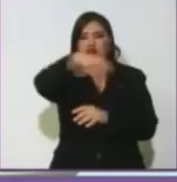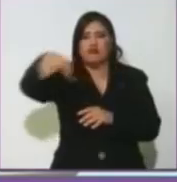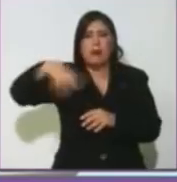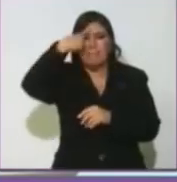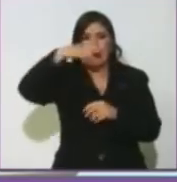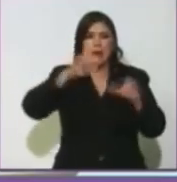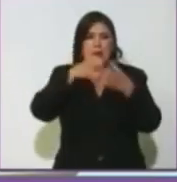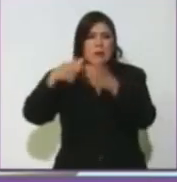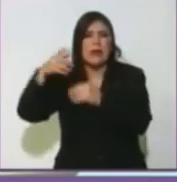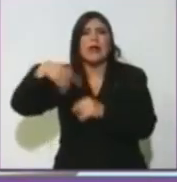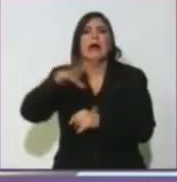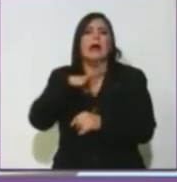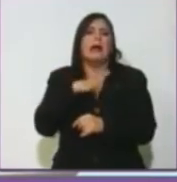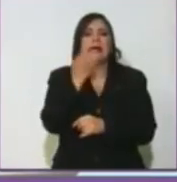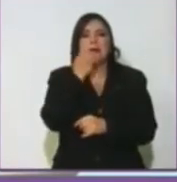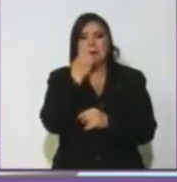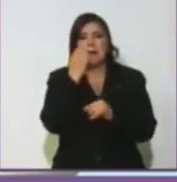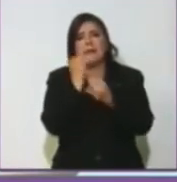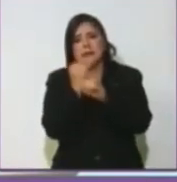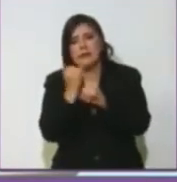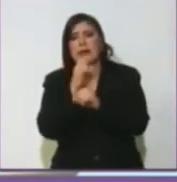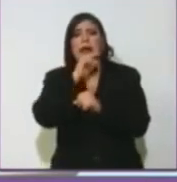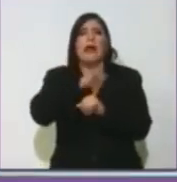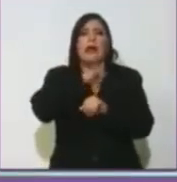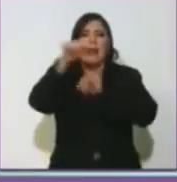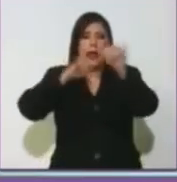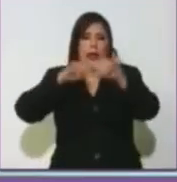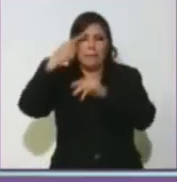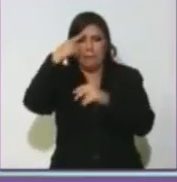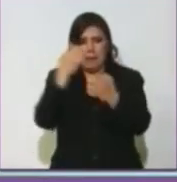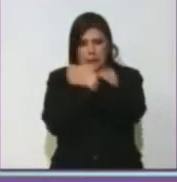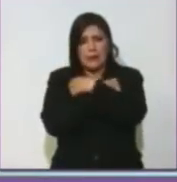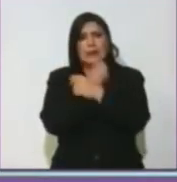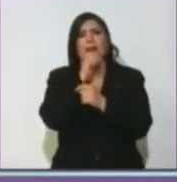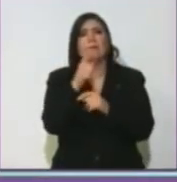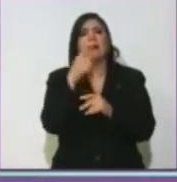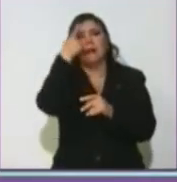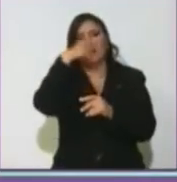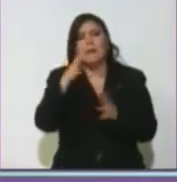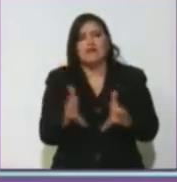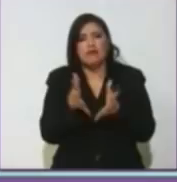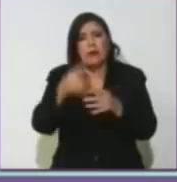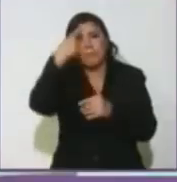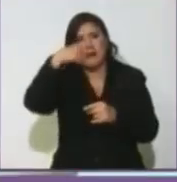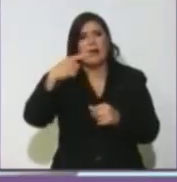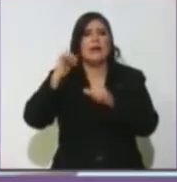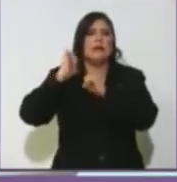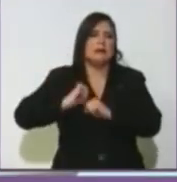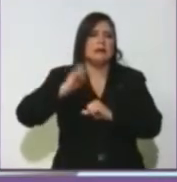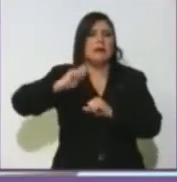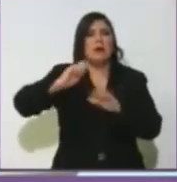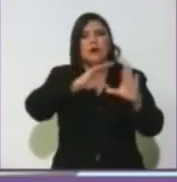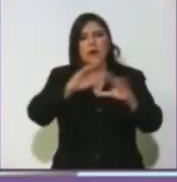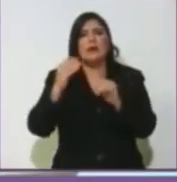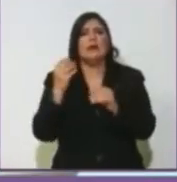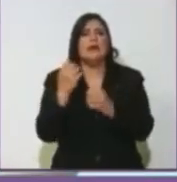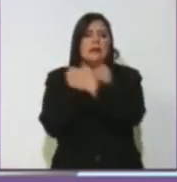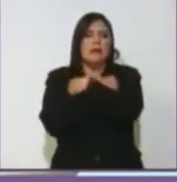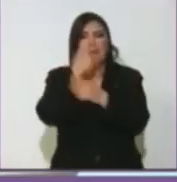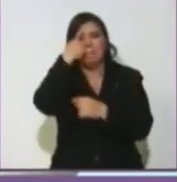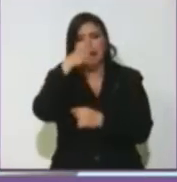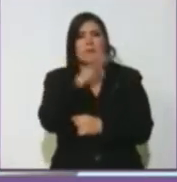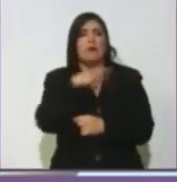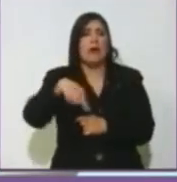una ciber escuela educación a distancia pero con promotores educativos de tal manera que los jóvenes tengan la oportunidad de terminar